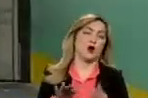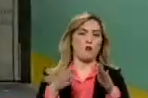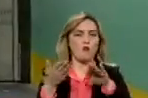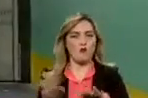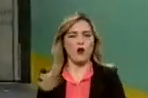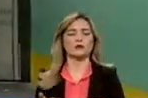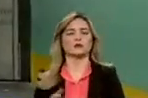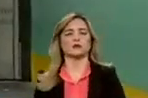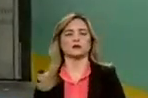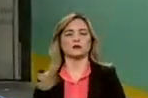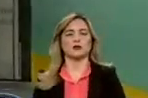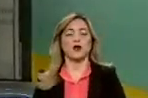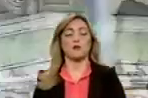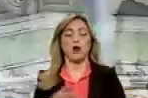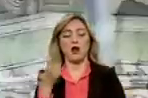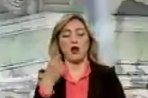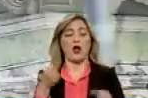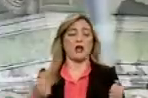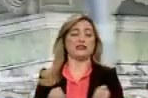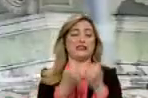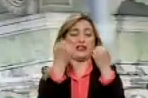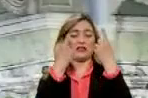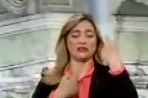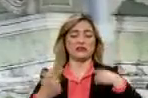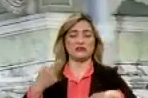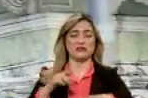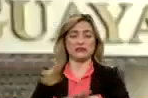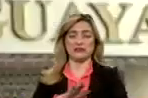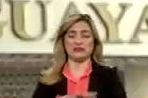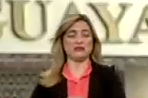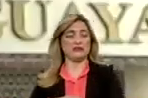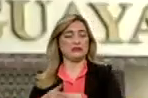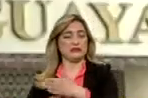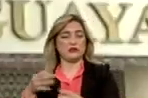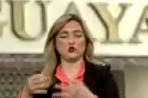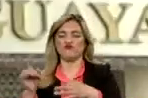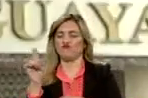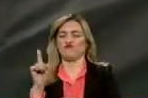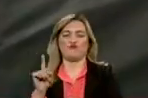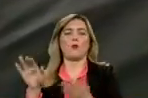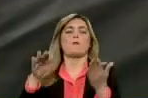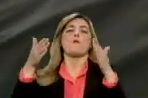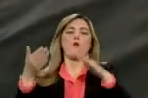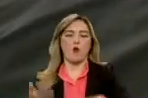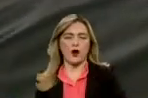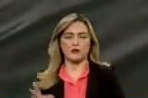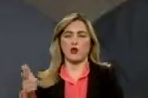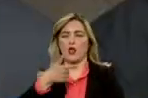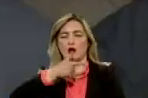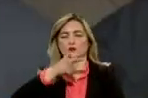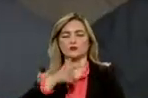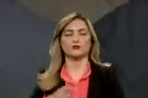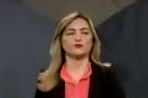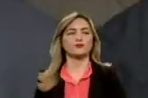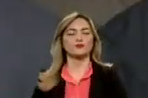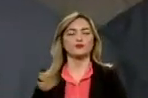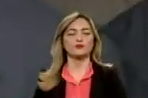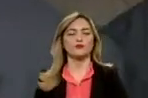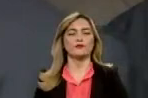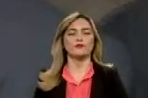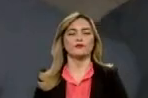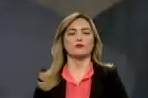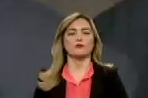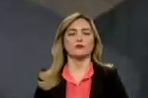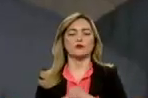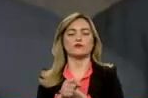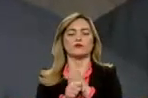ya no se la procesará por lesiones causadas en un accidente de tránsito, sino por muerte ocasionada en estado de embriaguez. Contempla una pena de 10 a 12